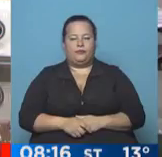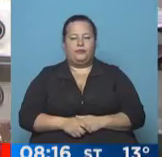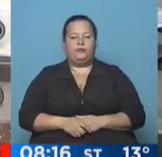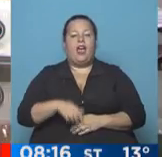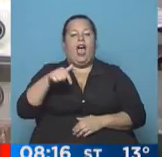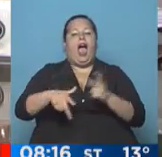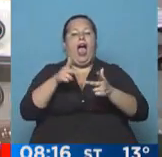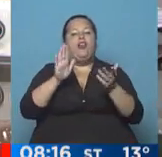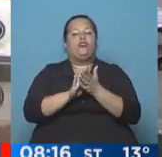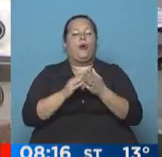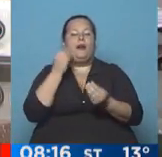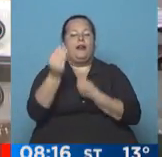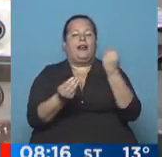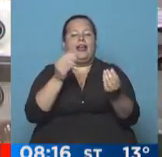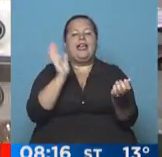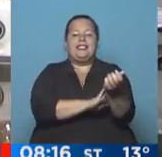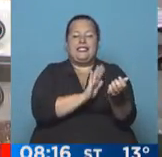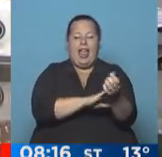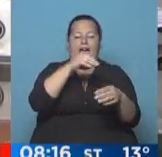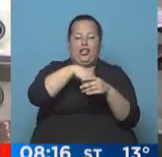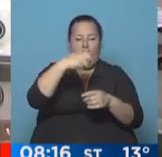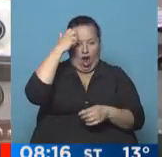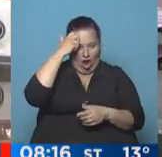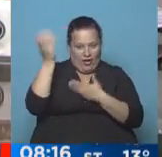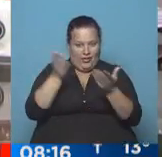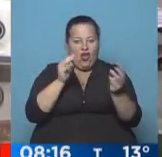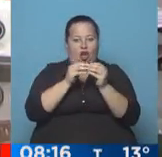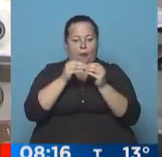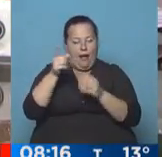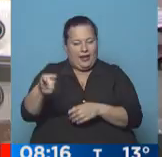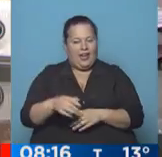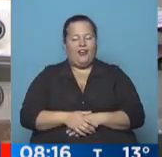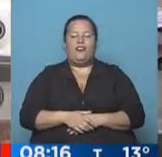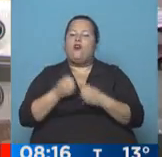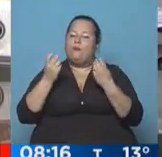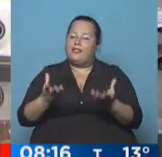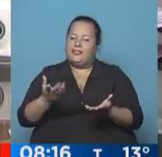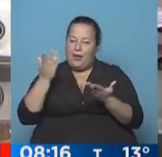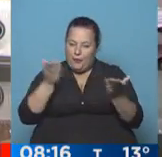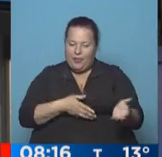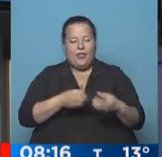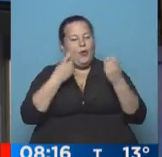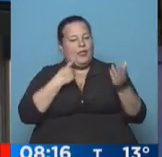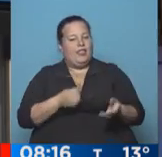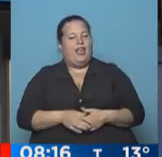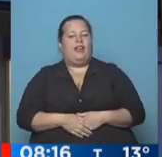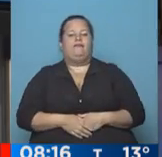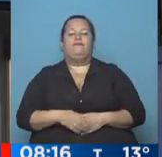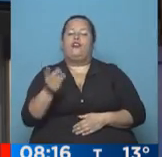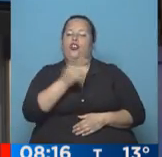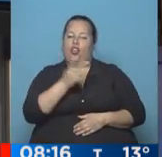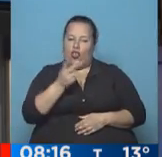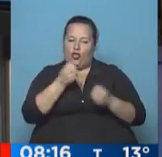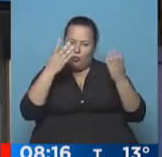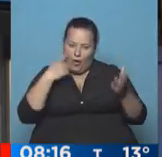ahora usa hora de los candidatos de la izquierda en el congreso y le damos la bienvenida a estos compañeros formando flaquer informando cómo estabas bienvenidos mendía alejandro